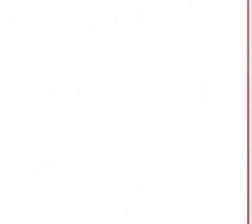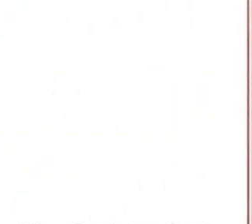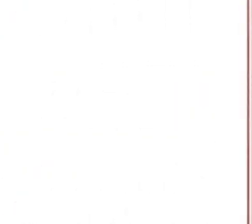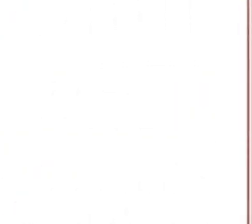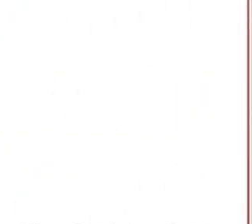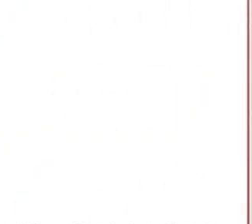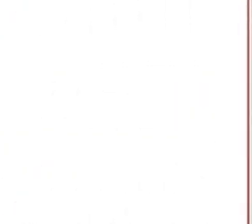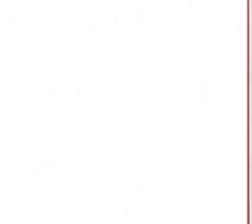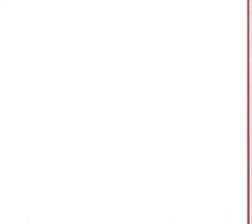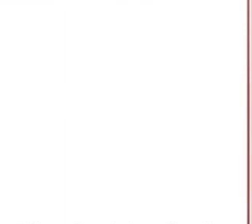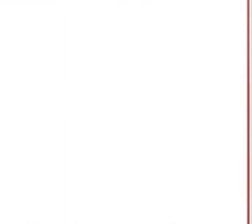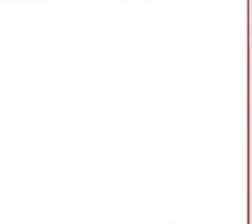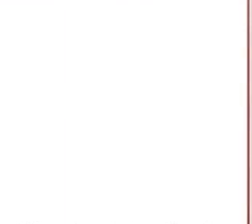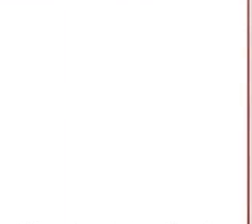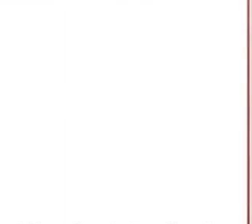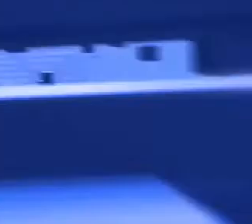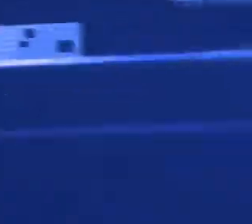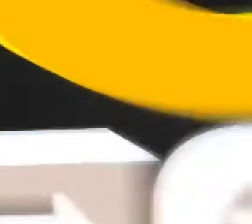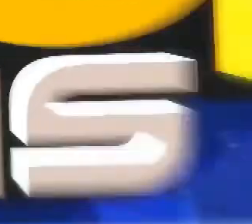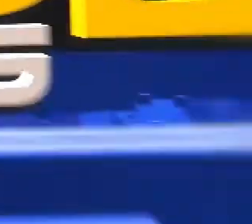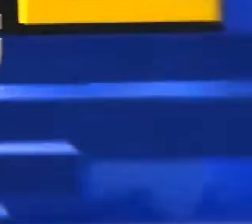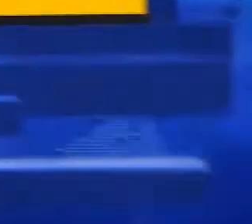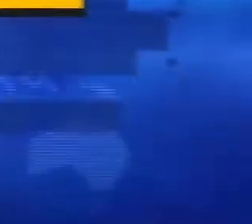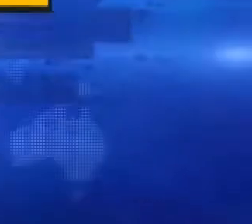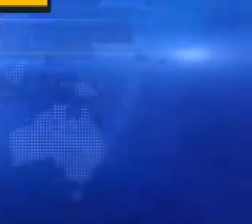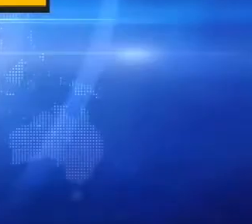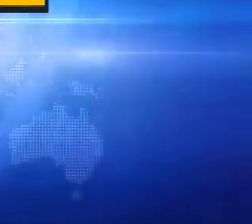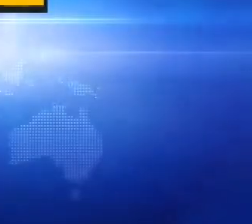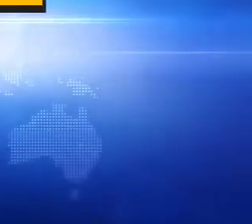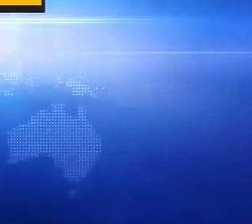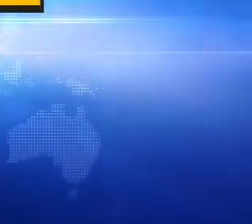de la Alcaldía de Barranca Bermeja.